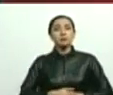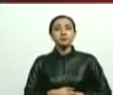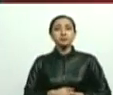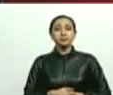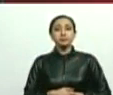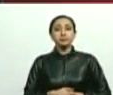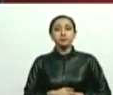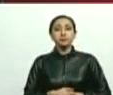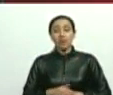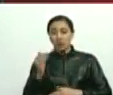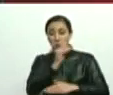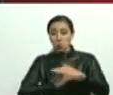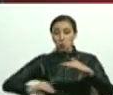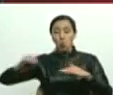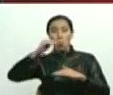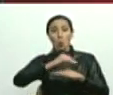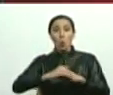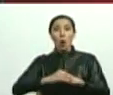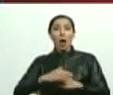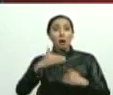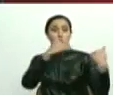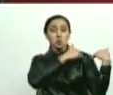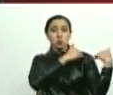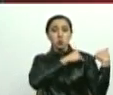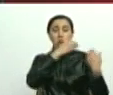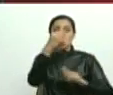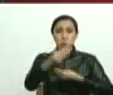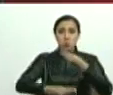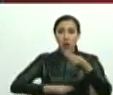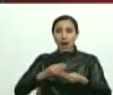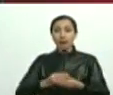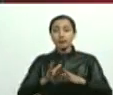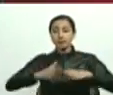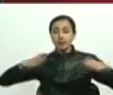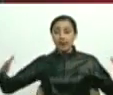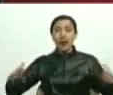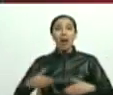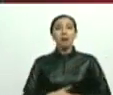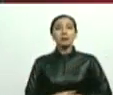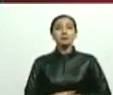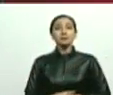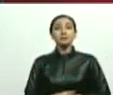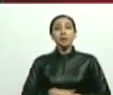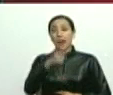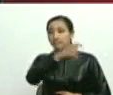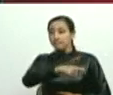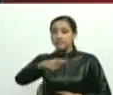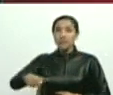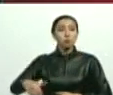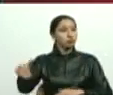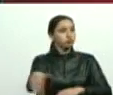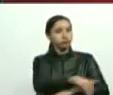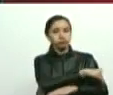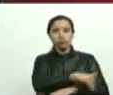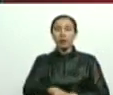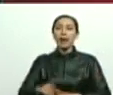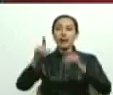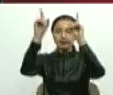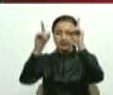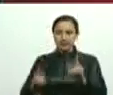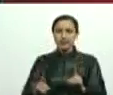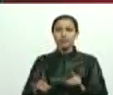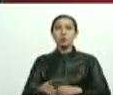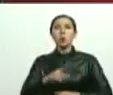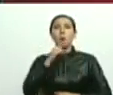altos cargos que se van a disputar en las megaelecciones sea la gente de a pie quien diga el